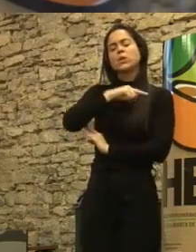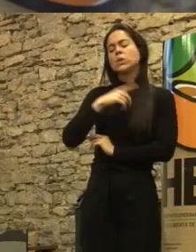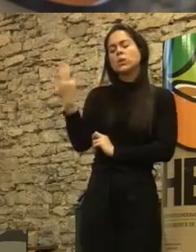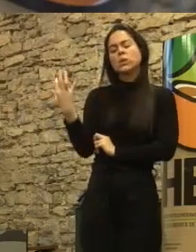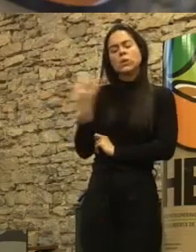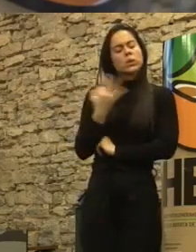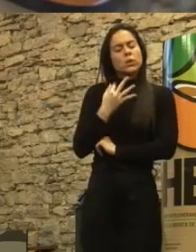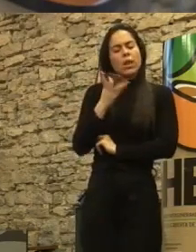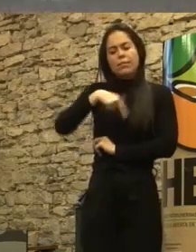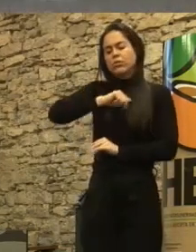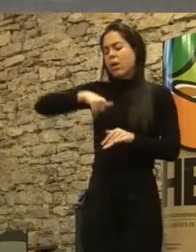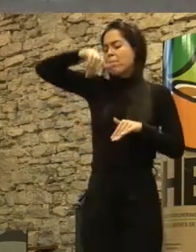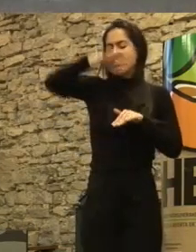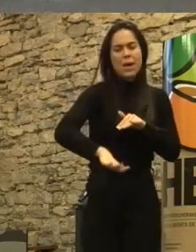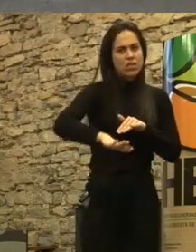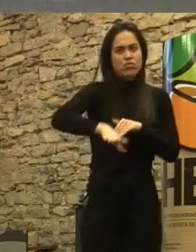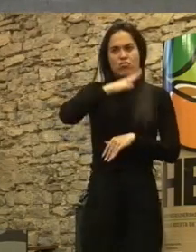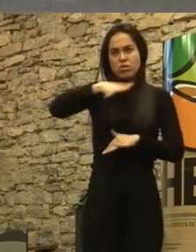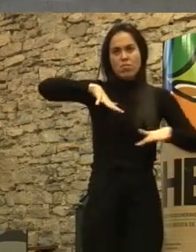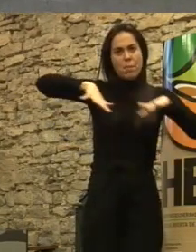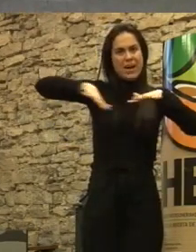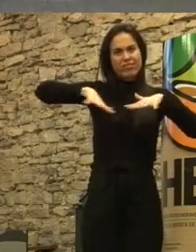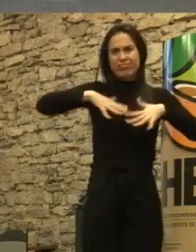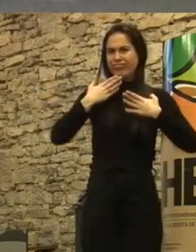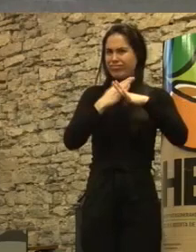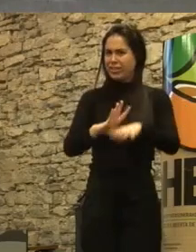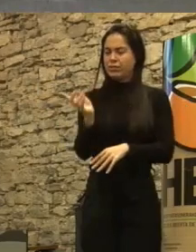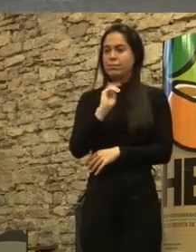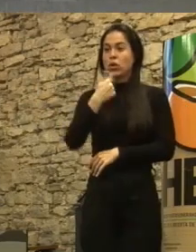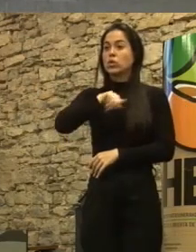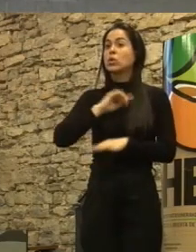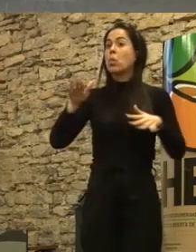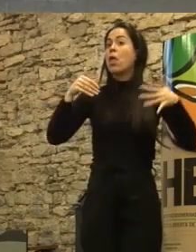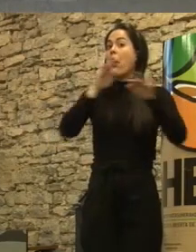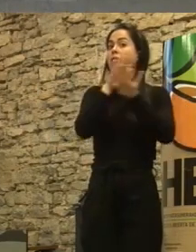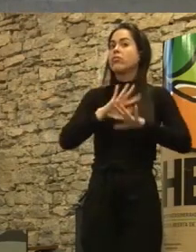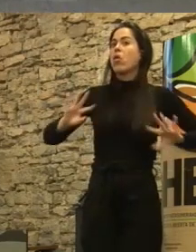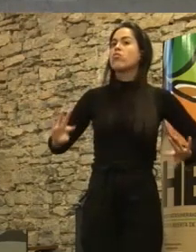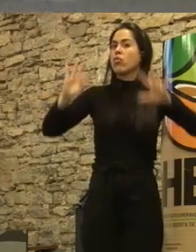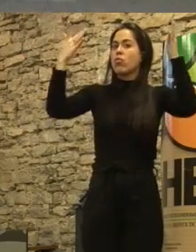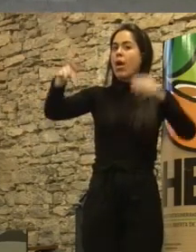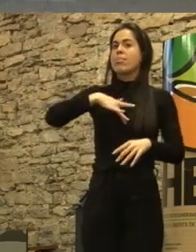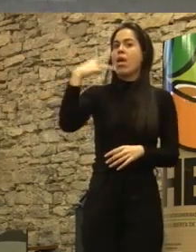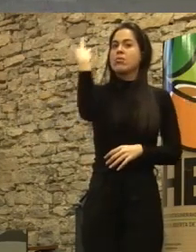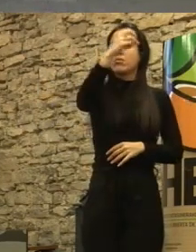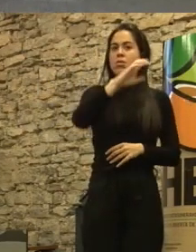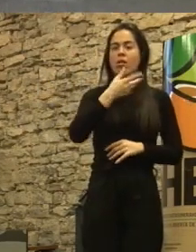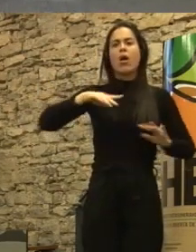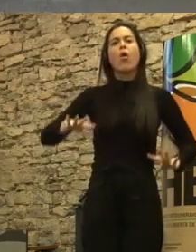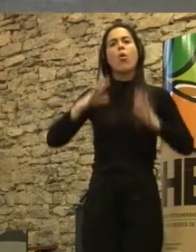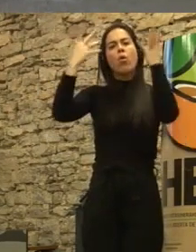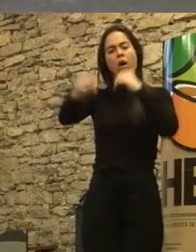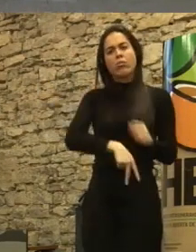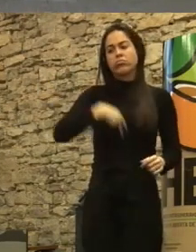cuantitativo a las movilizaciones que se estaban dando. Y, por lo tanto, a partir del día 30 fue una gran movilización popular que